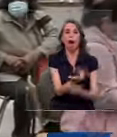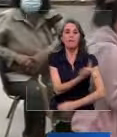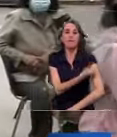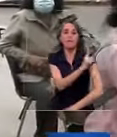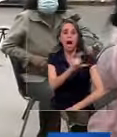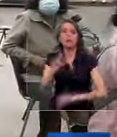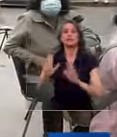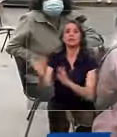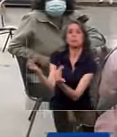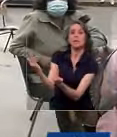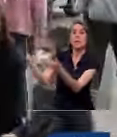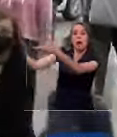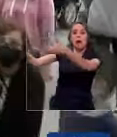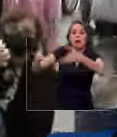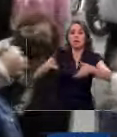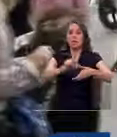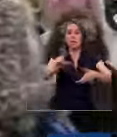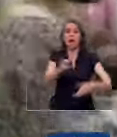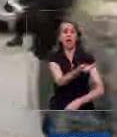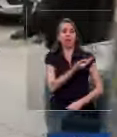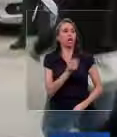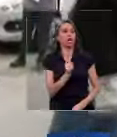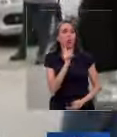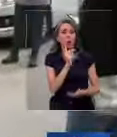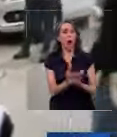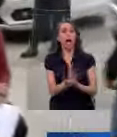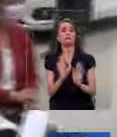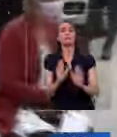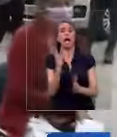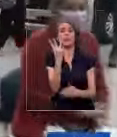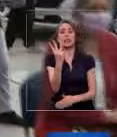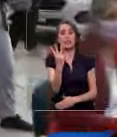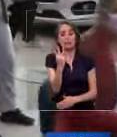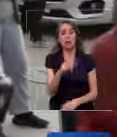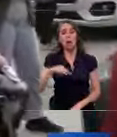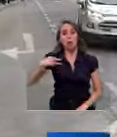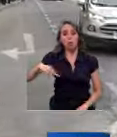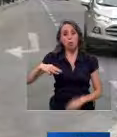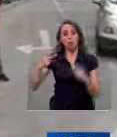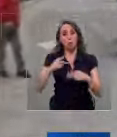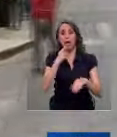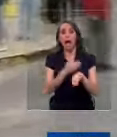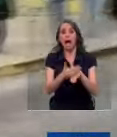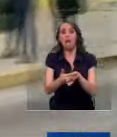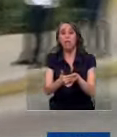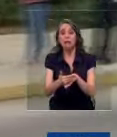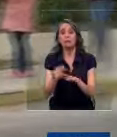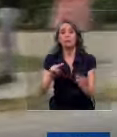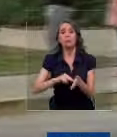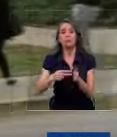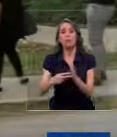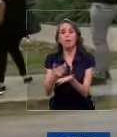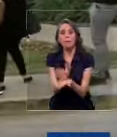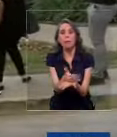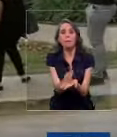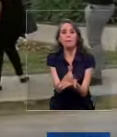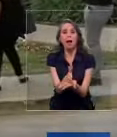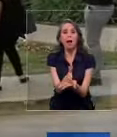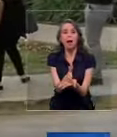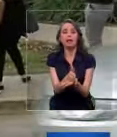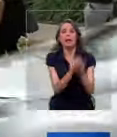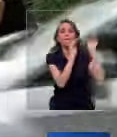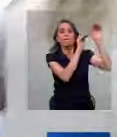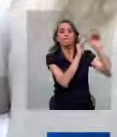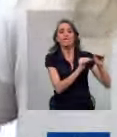la vacuna todavía no llegaba retrasó la entrega de vacunas que según el municipio de viña del mar se trató de un problema logístico de una